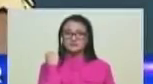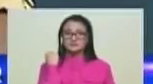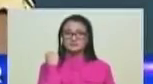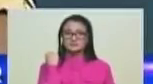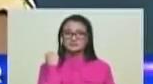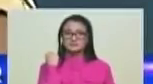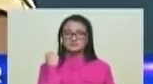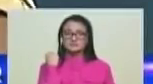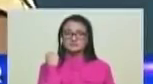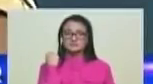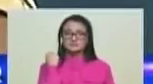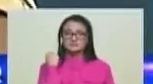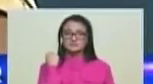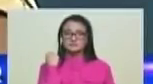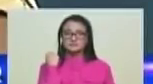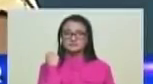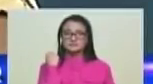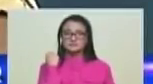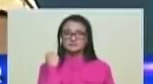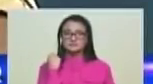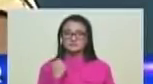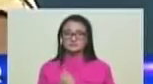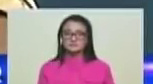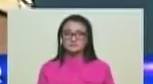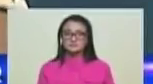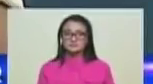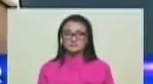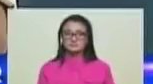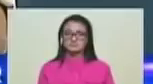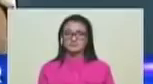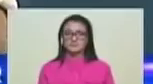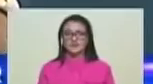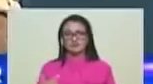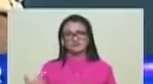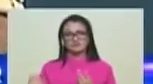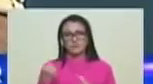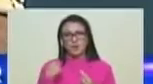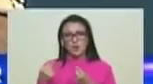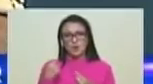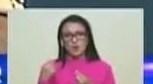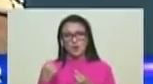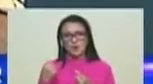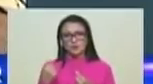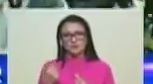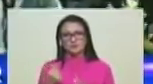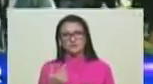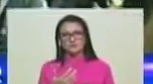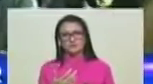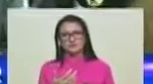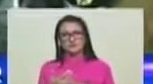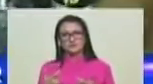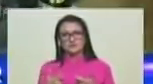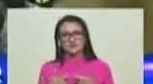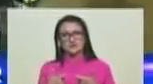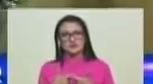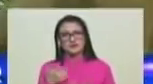más allá de las fake news, de la guerra psicológica y de la